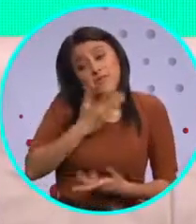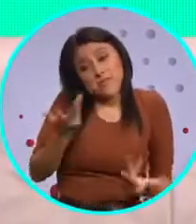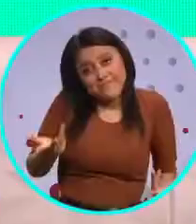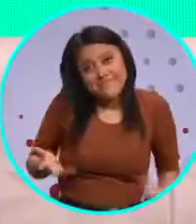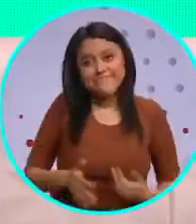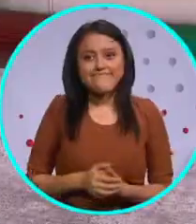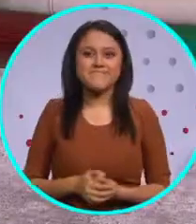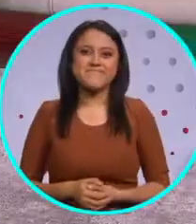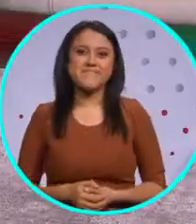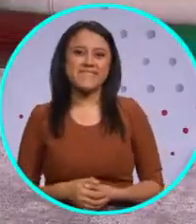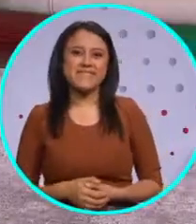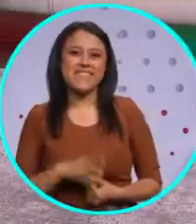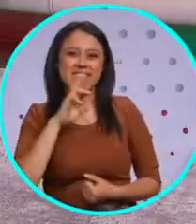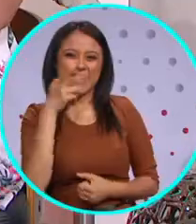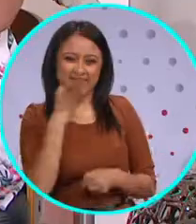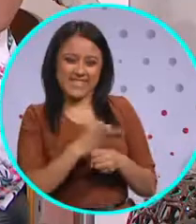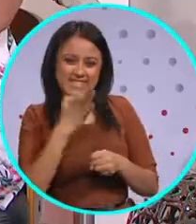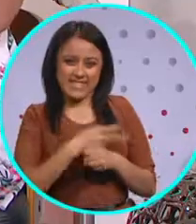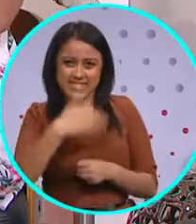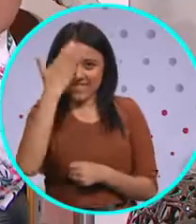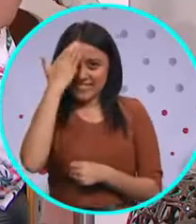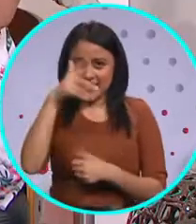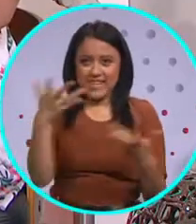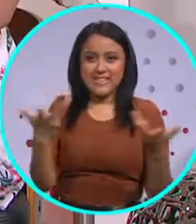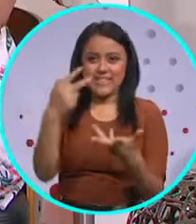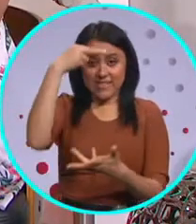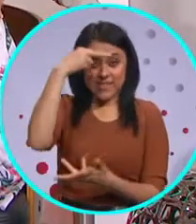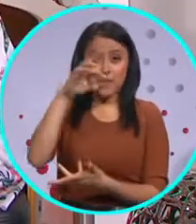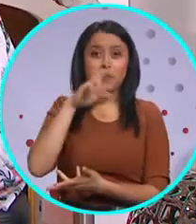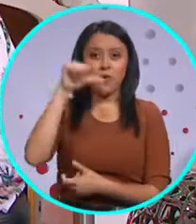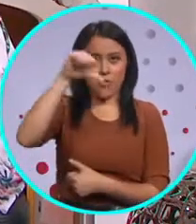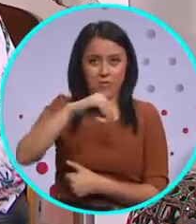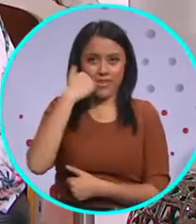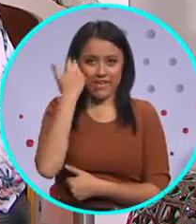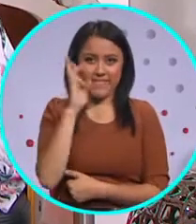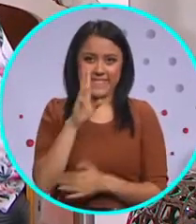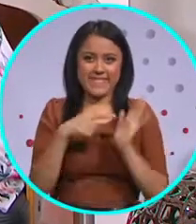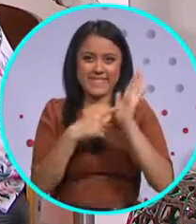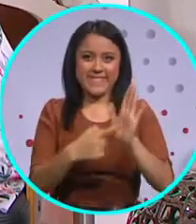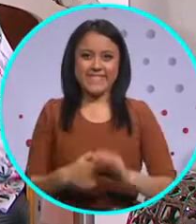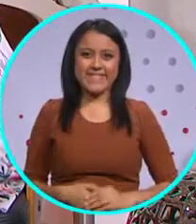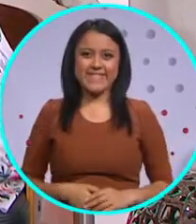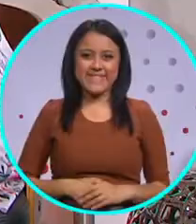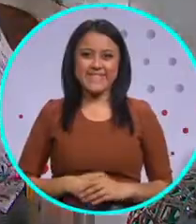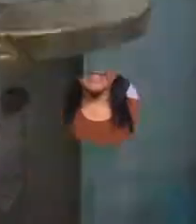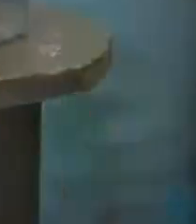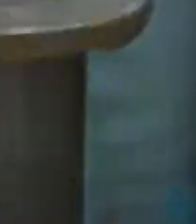miren que las bayas es mejor si nos vamos a ver el hecho en méxico que les prepare para el día de hoy